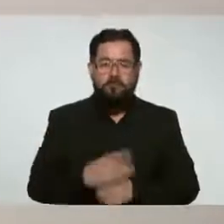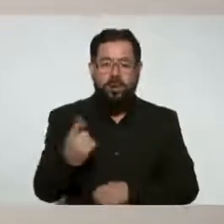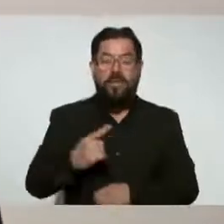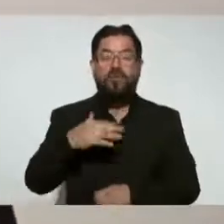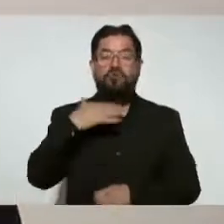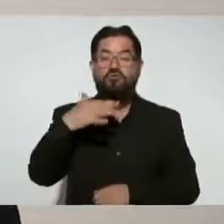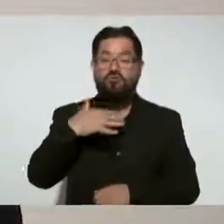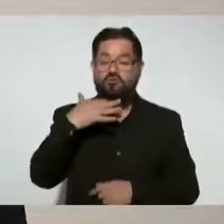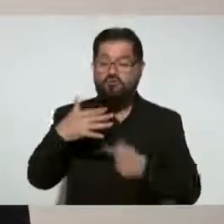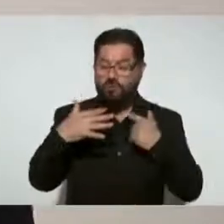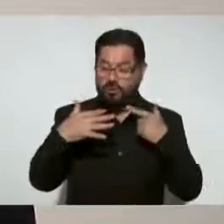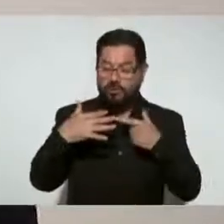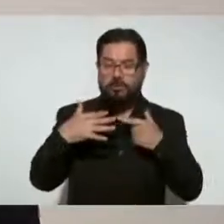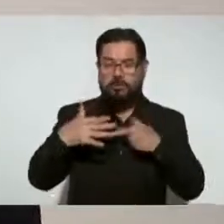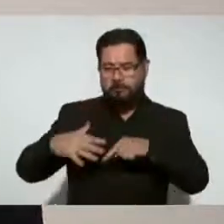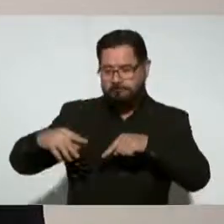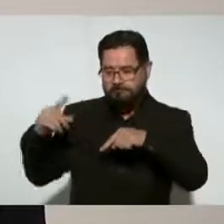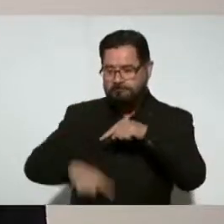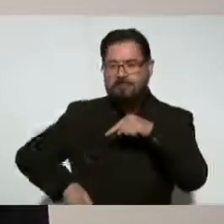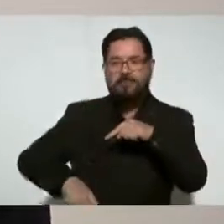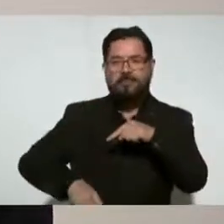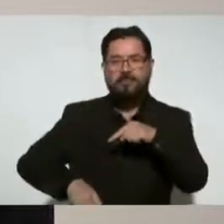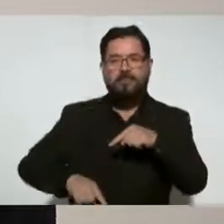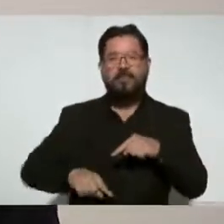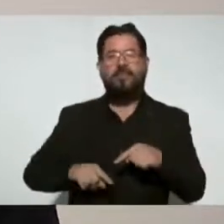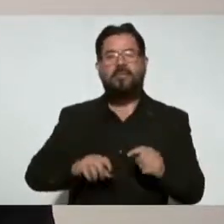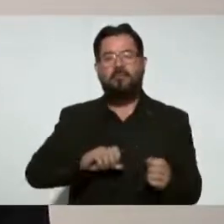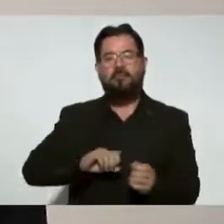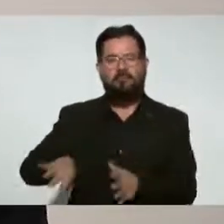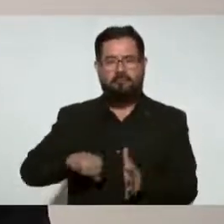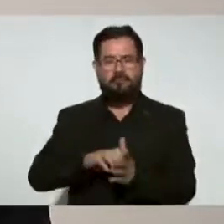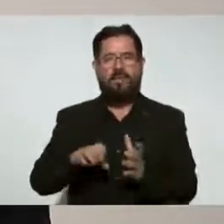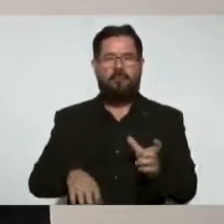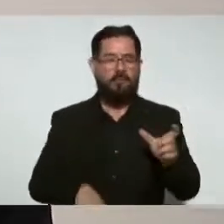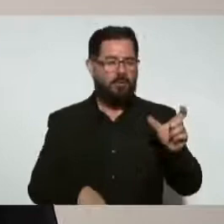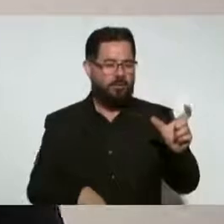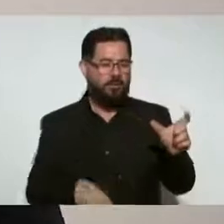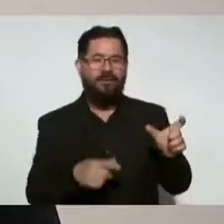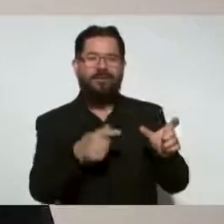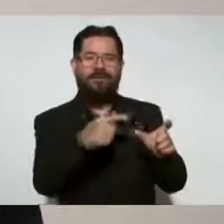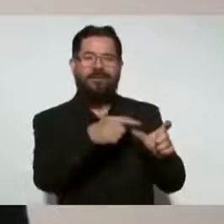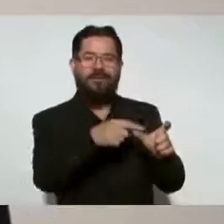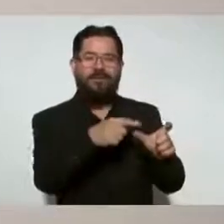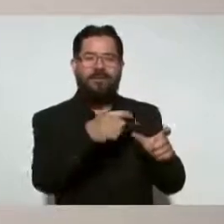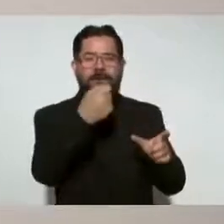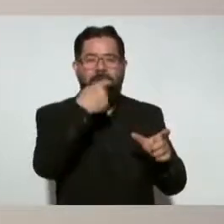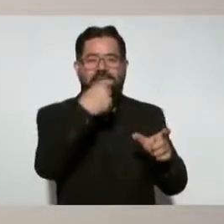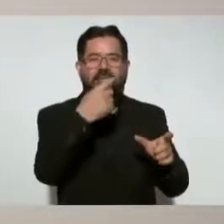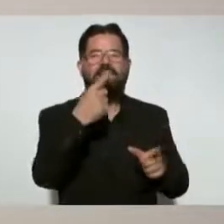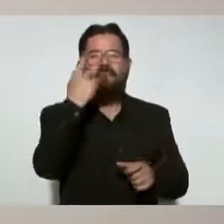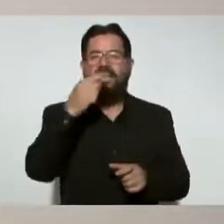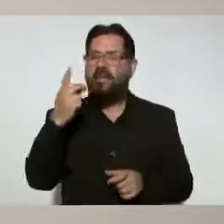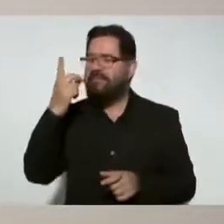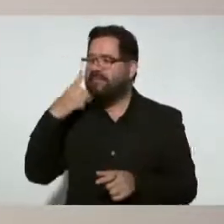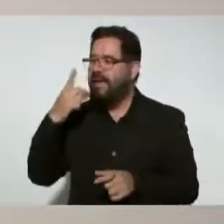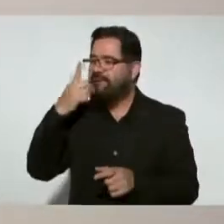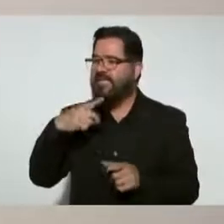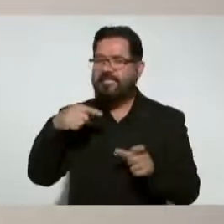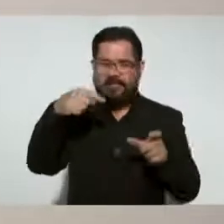una caja de pastillas para la diabetes que